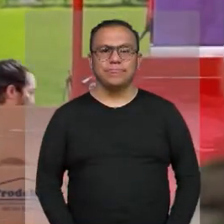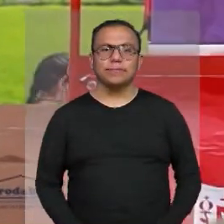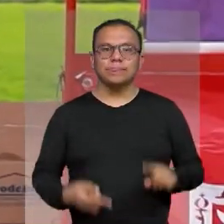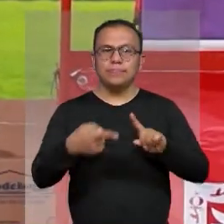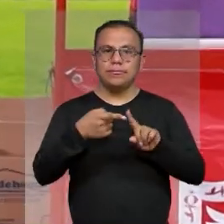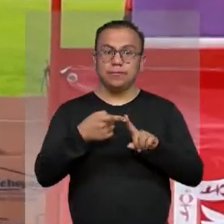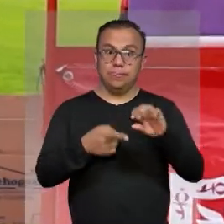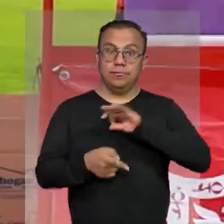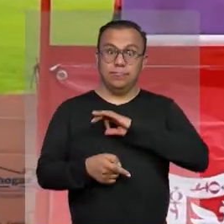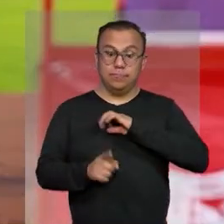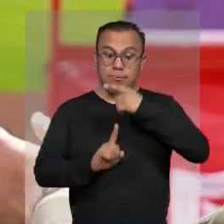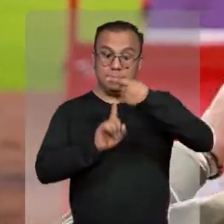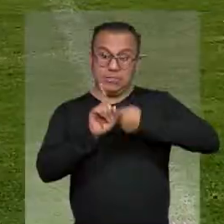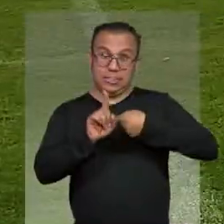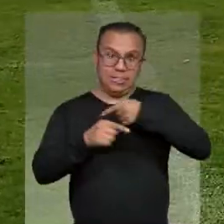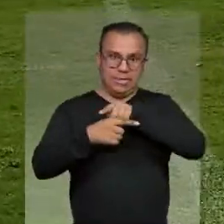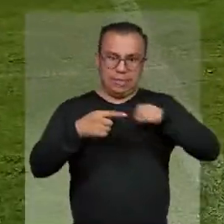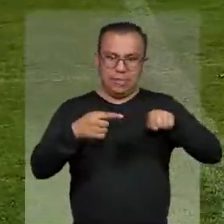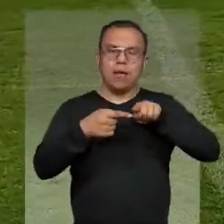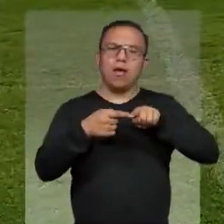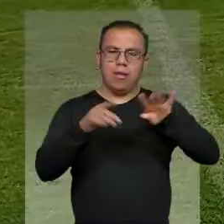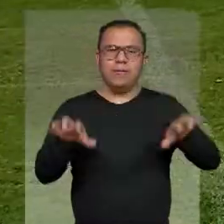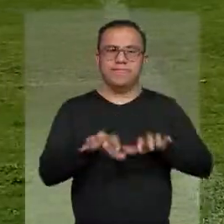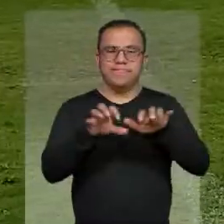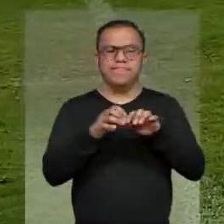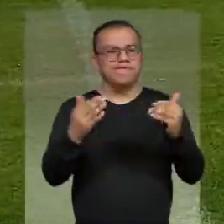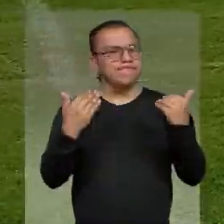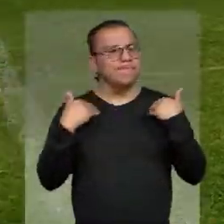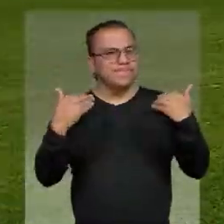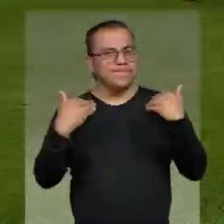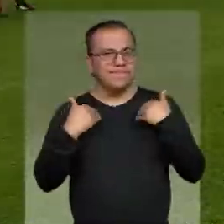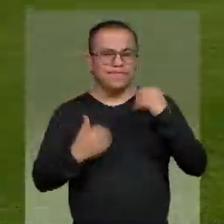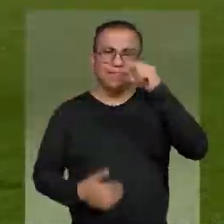Primer fin de semana de septiembre para iniciar el mes con actividad física.